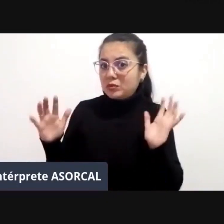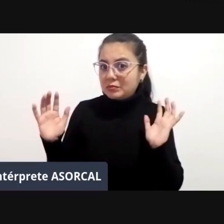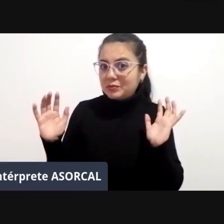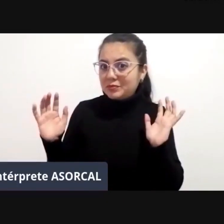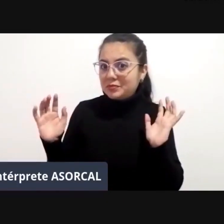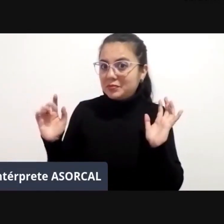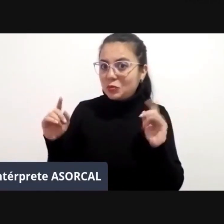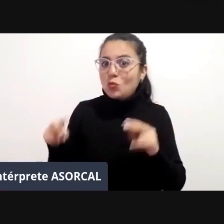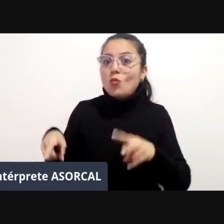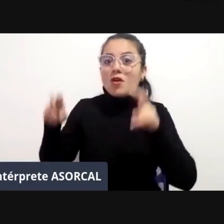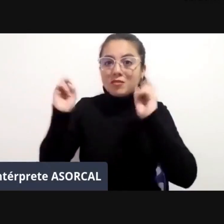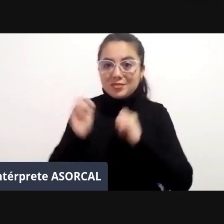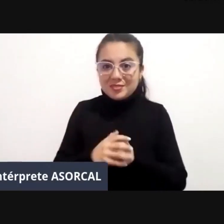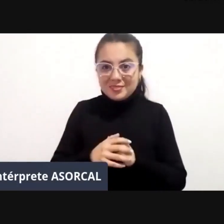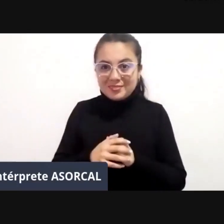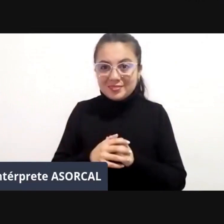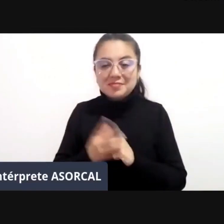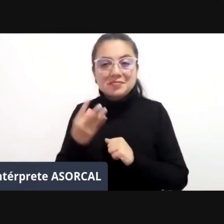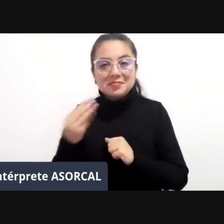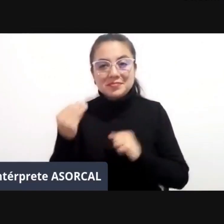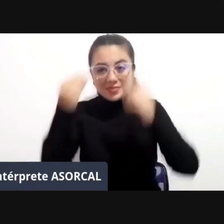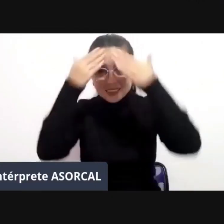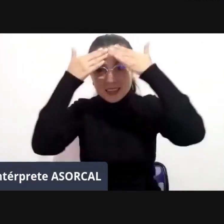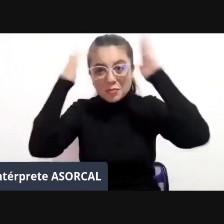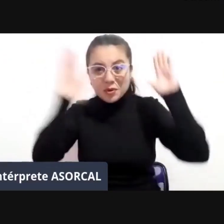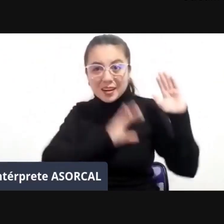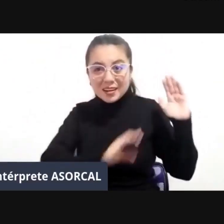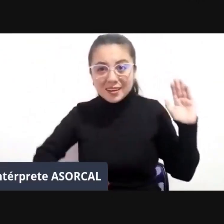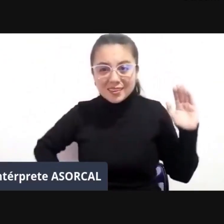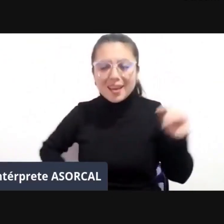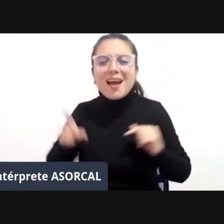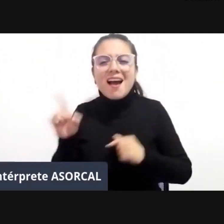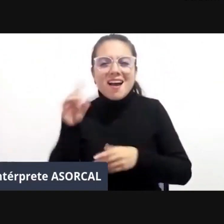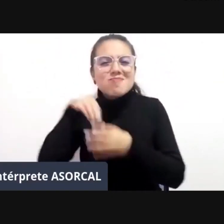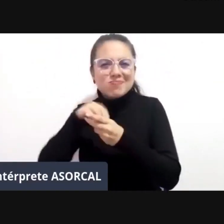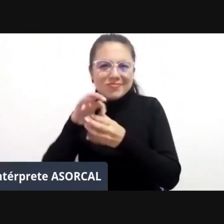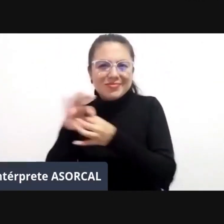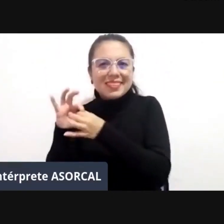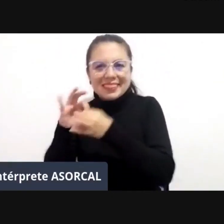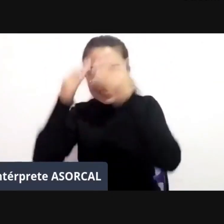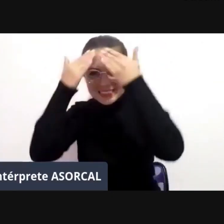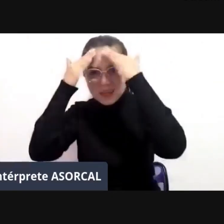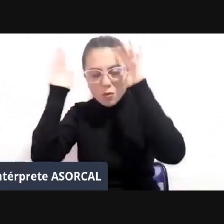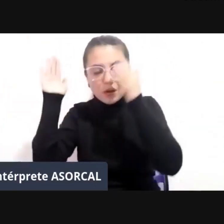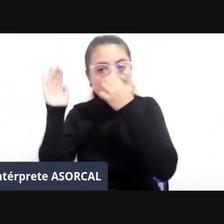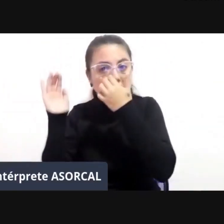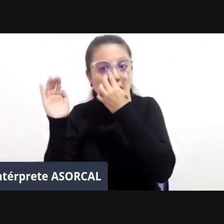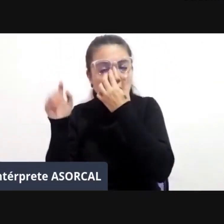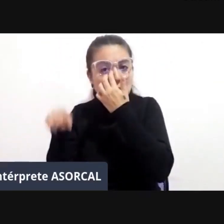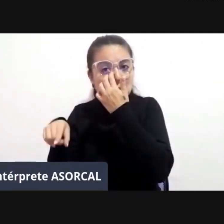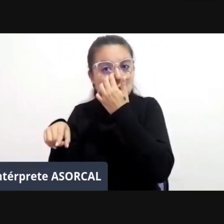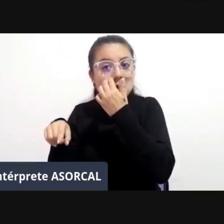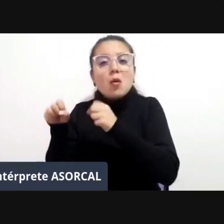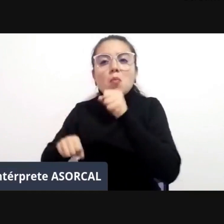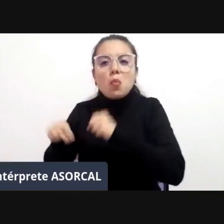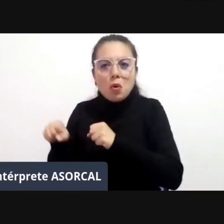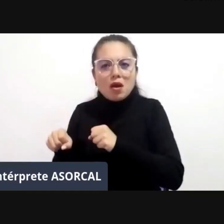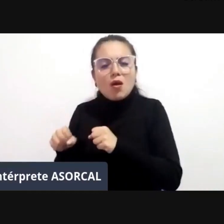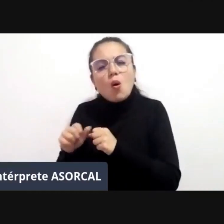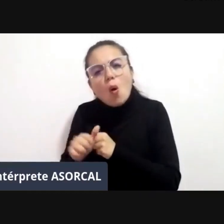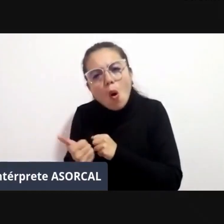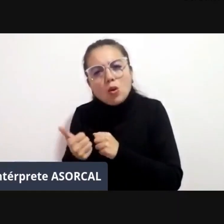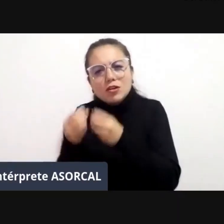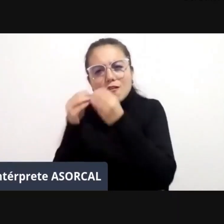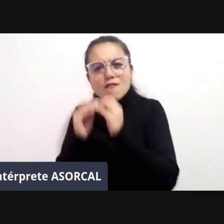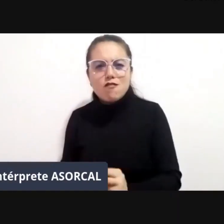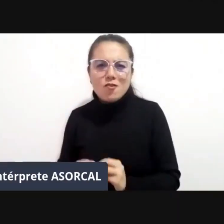El Partido Demócrata Cristiano era el único partido de la vieja democracia que estaba en condiciones de contribuir a un nuevo modelo de país. Aunque